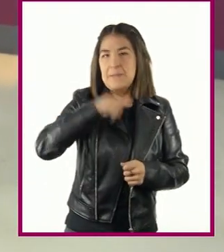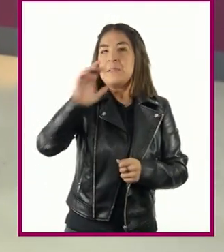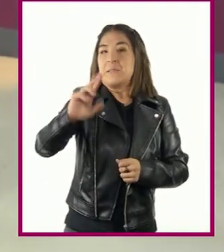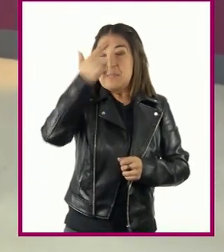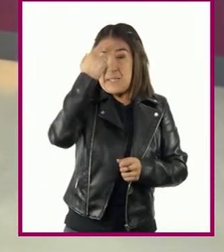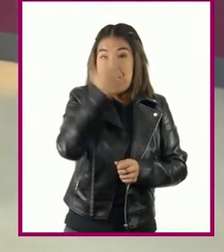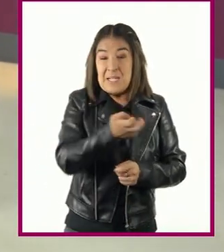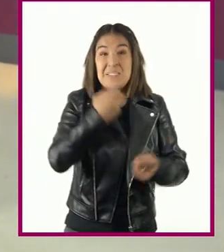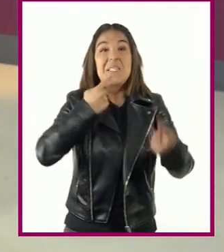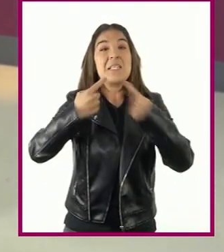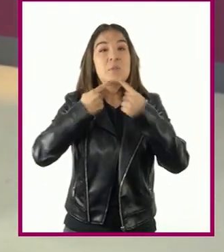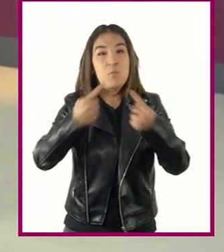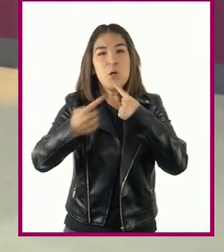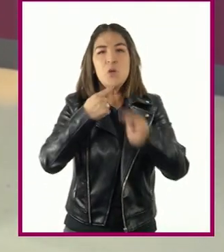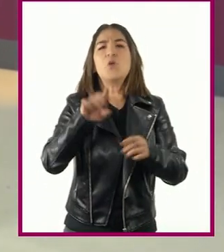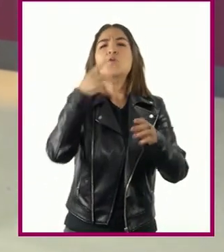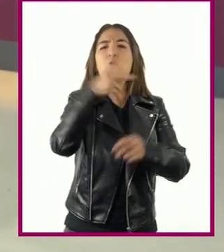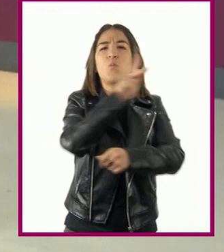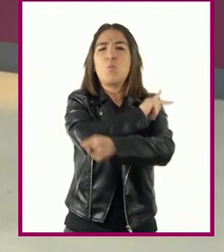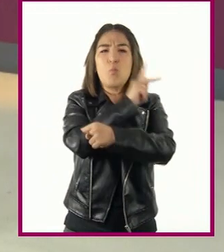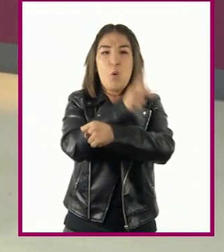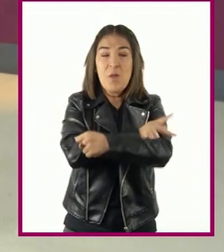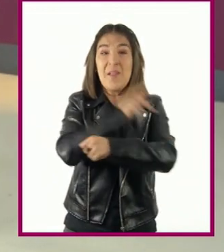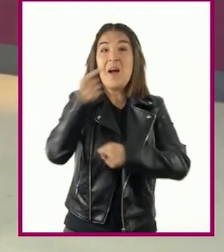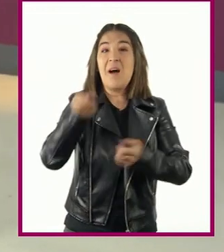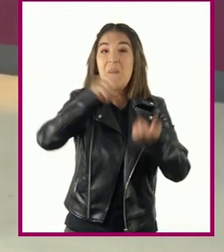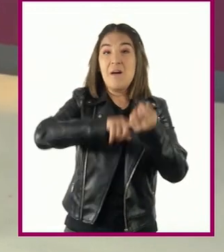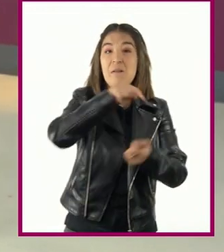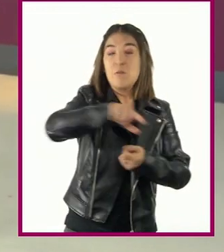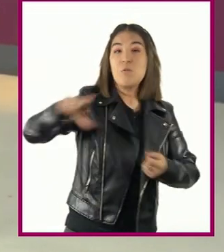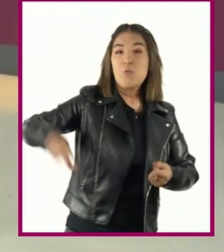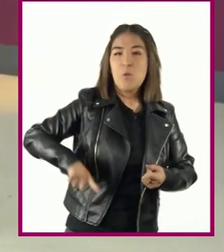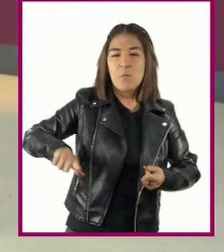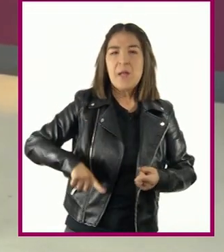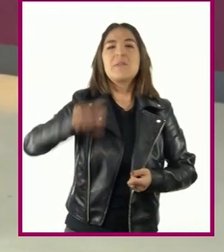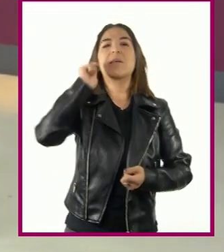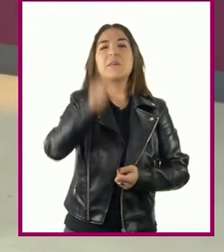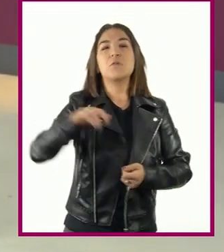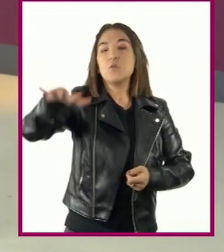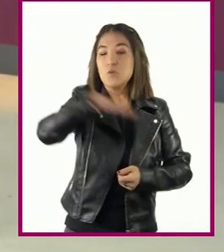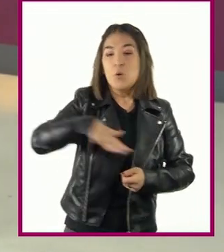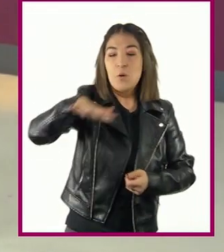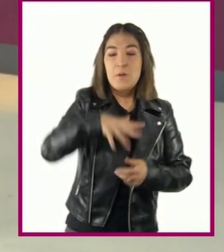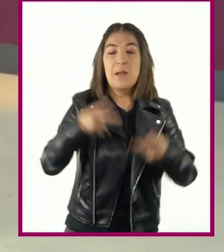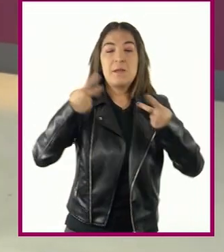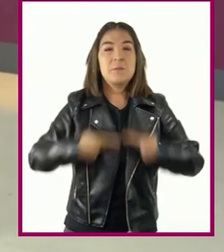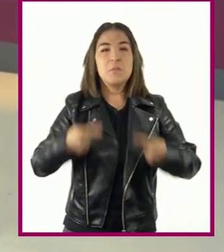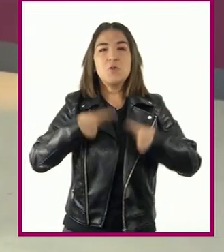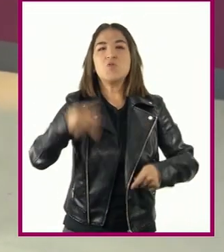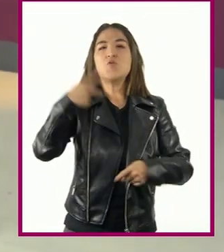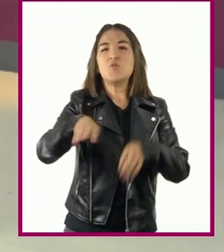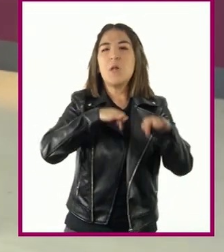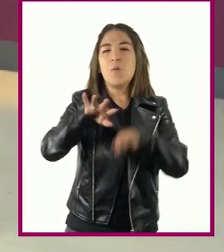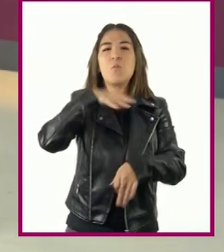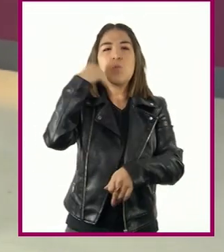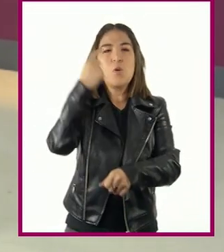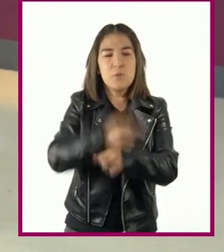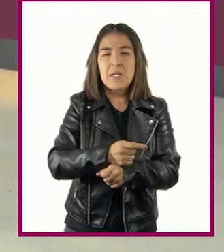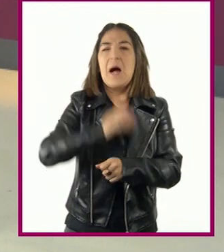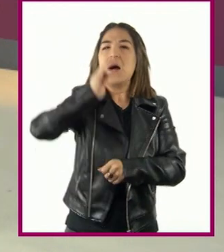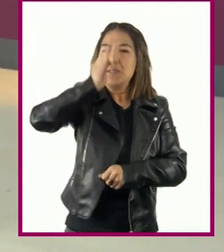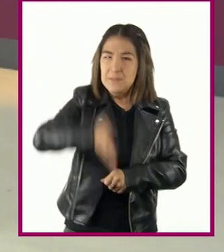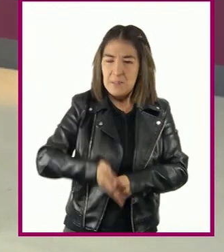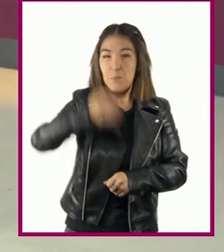en la democracia el poder de los gobiernos proviene de la voluntad de las y los ciudadanos. Así es que